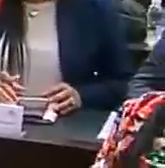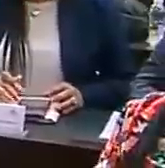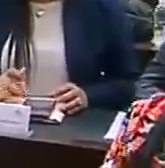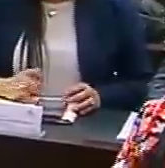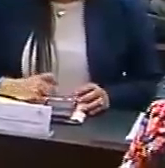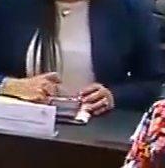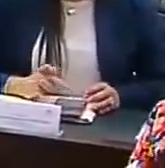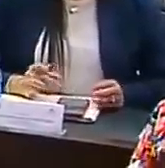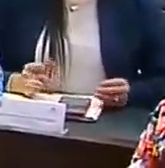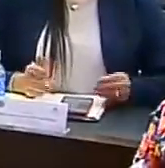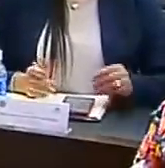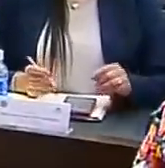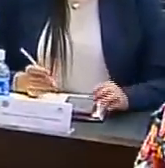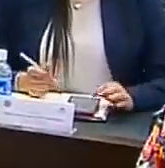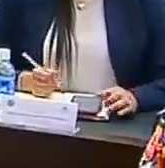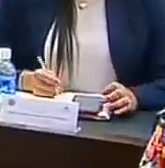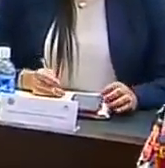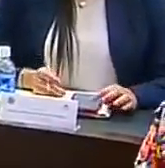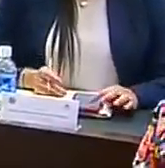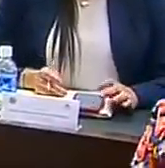Buenas tardes a todas y todos.